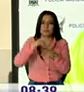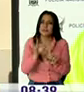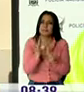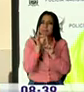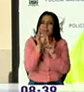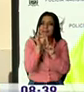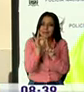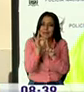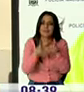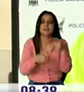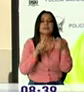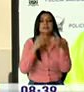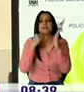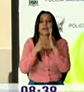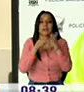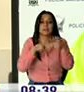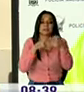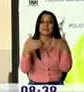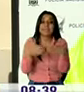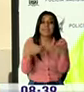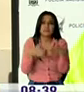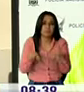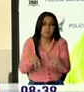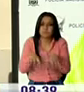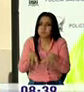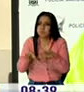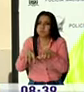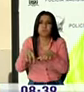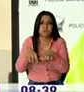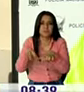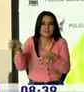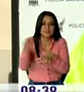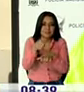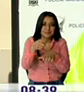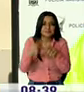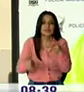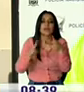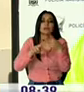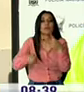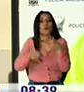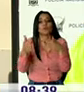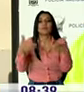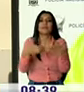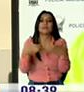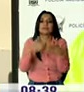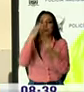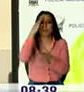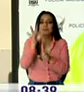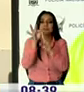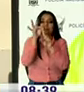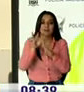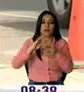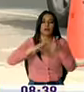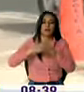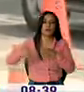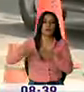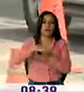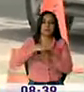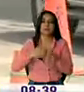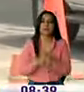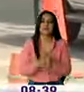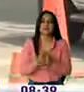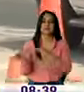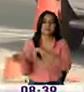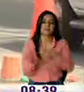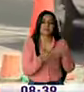son los equipos tácticos del Centro de Adiestramiento Canino y la Policía Comunitaria del sector. En el sur de la urbe, en